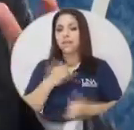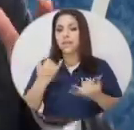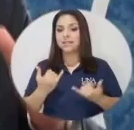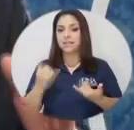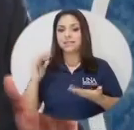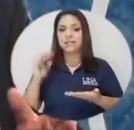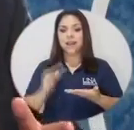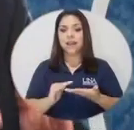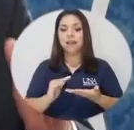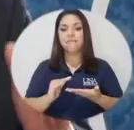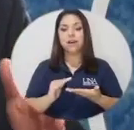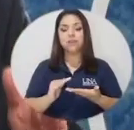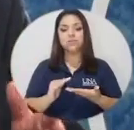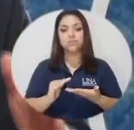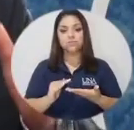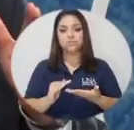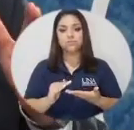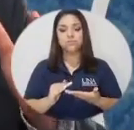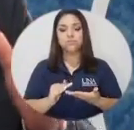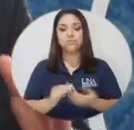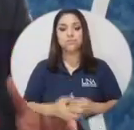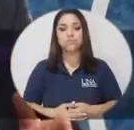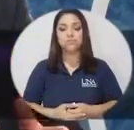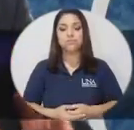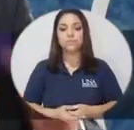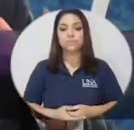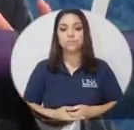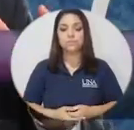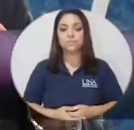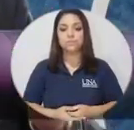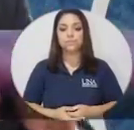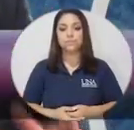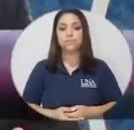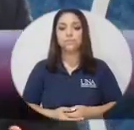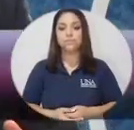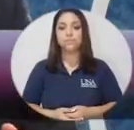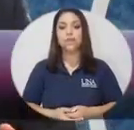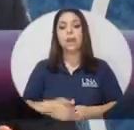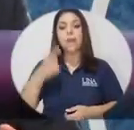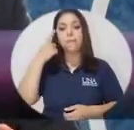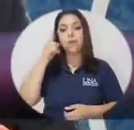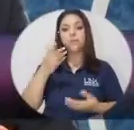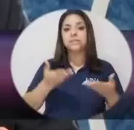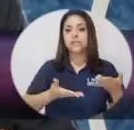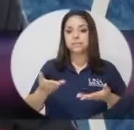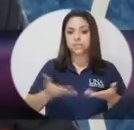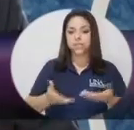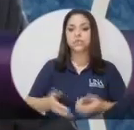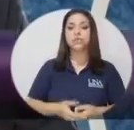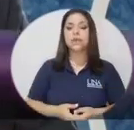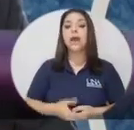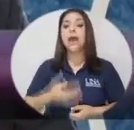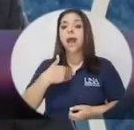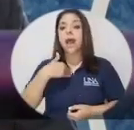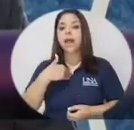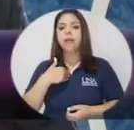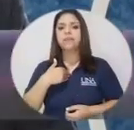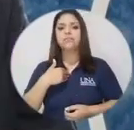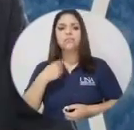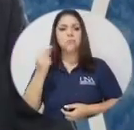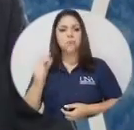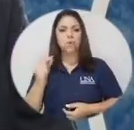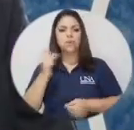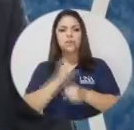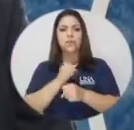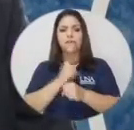cuenta que ya se está acabando, estamos en los últimos vestigios de la economía agropecuaria tradicional hacia servicios. Y si nosotros